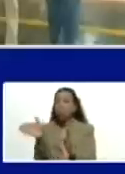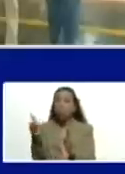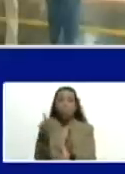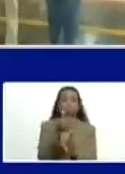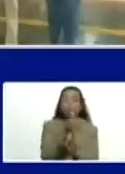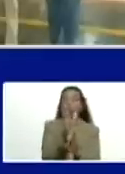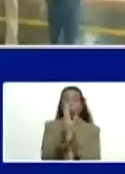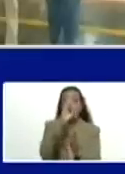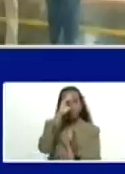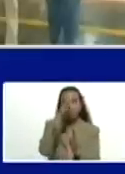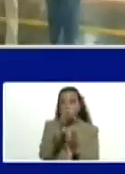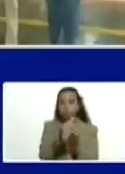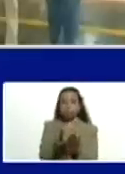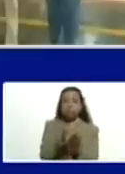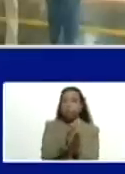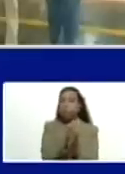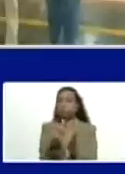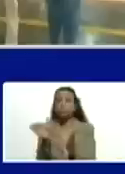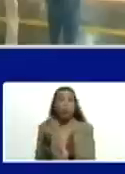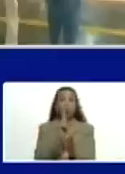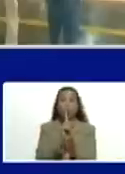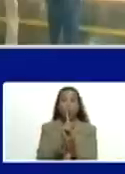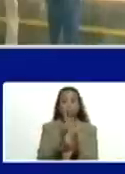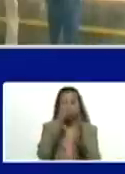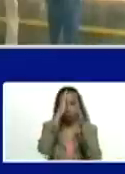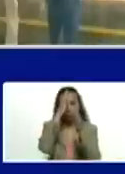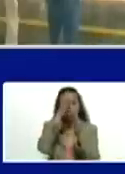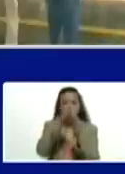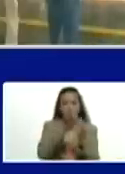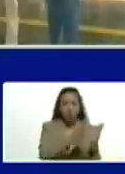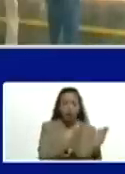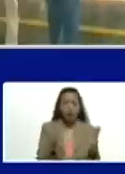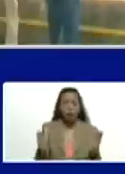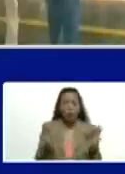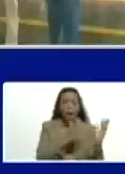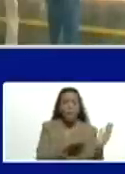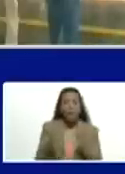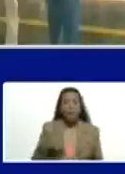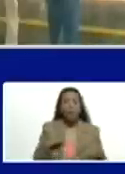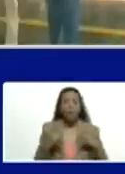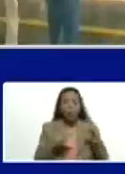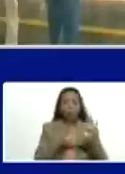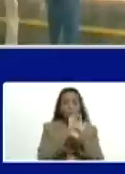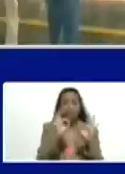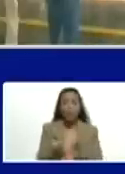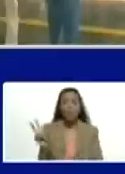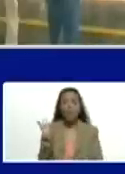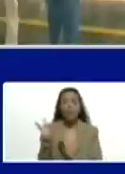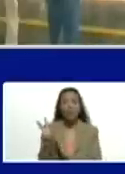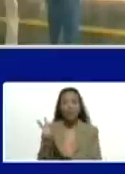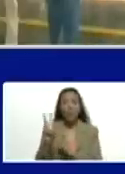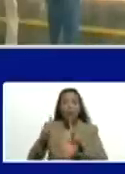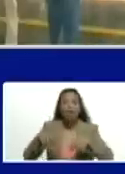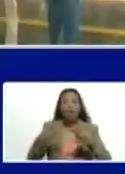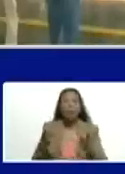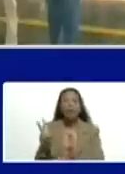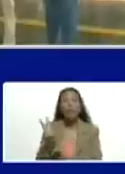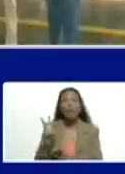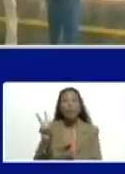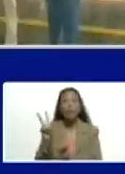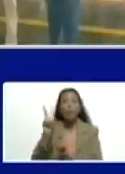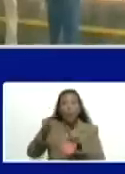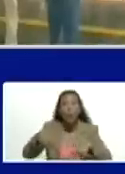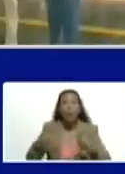perturbar, apartar del camino. Estamos en el camino correcto de construir una Venezuela nueva, una